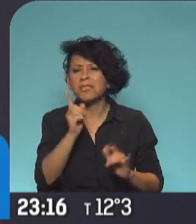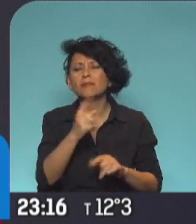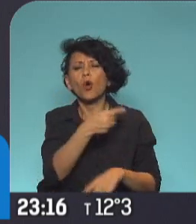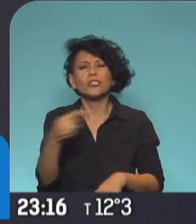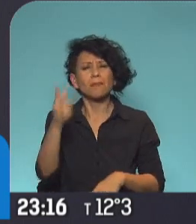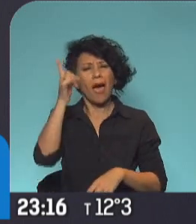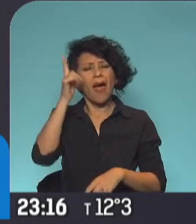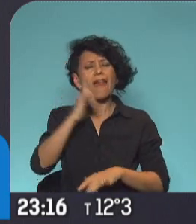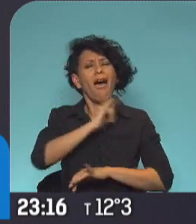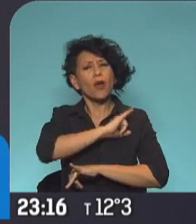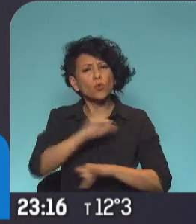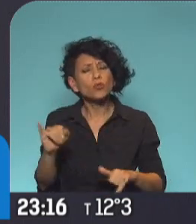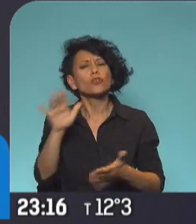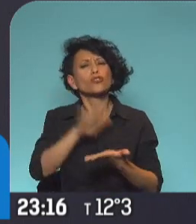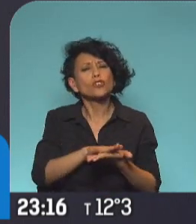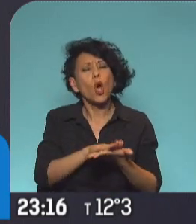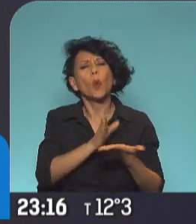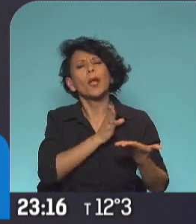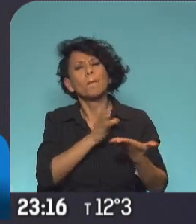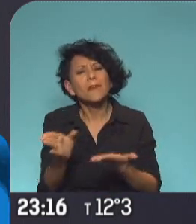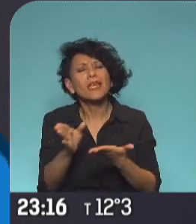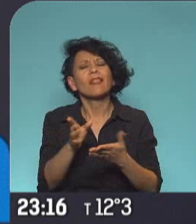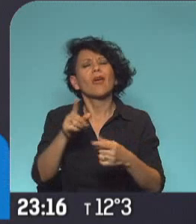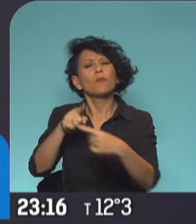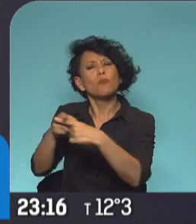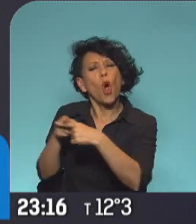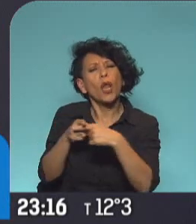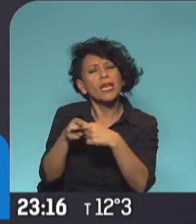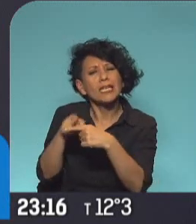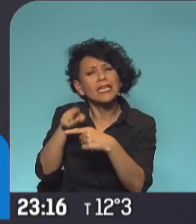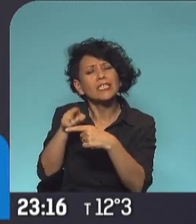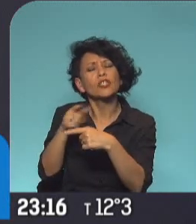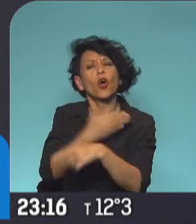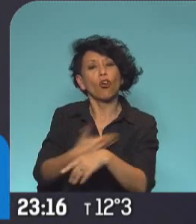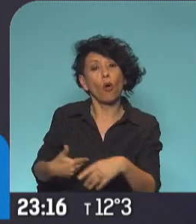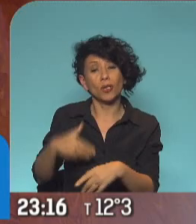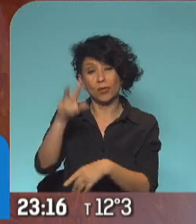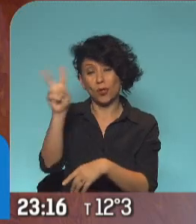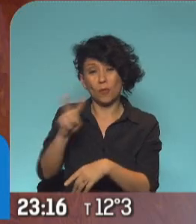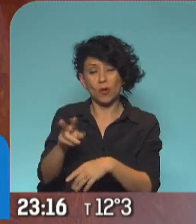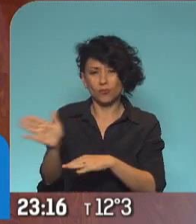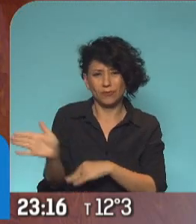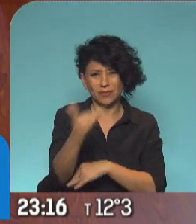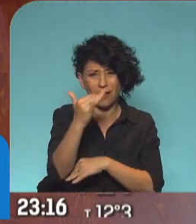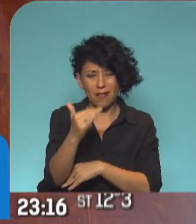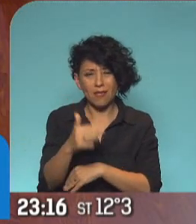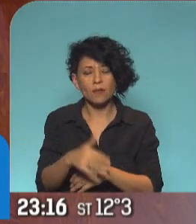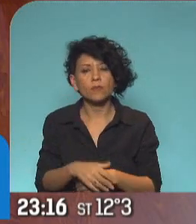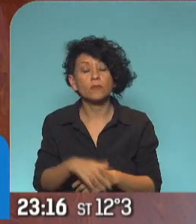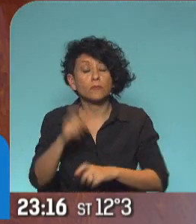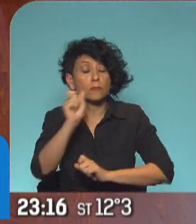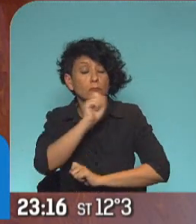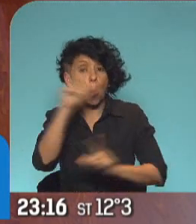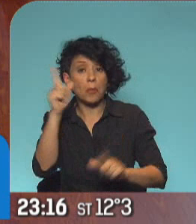semana de pedir la salida de los funcionarios de representantes del gobierno de Maduro. Sorprende el caso